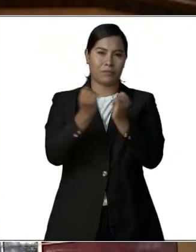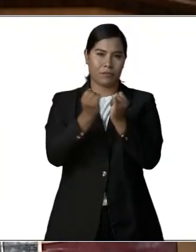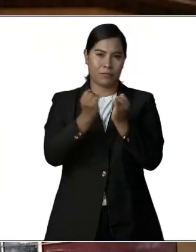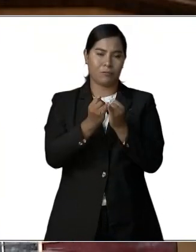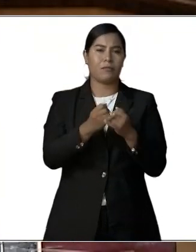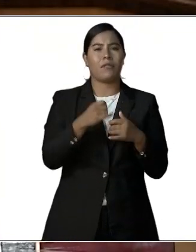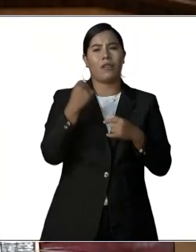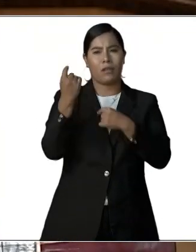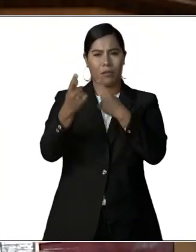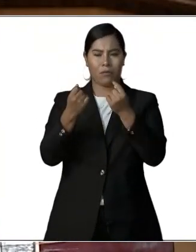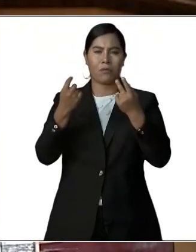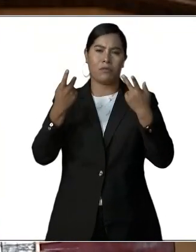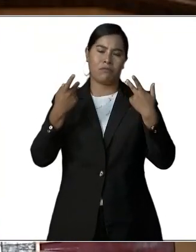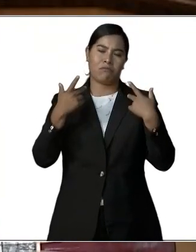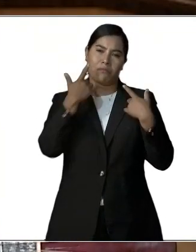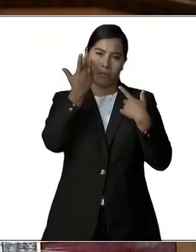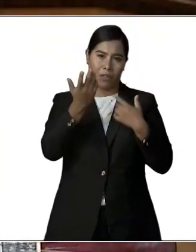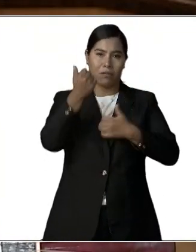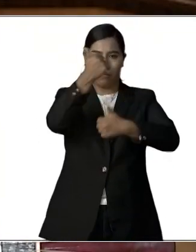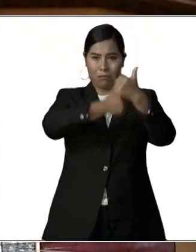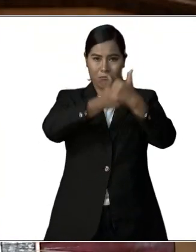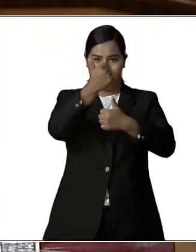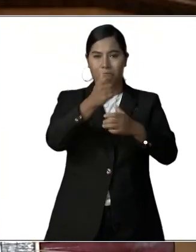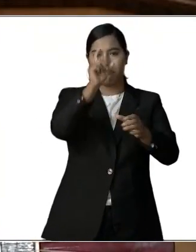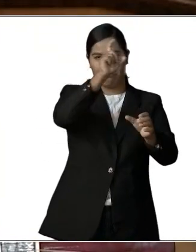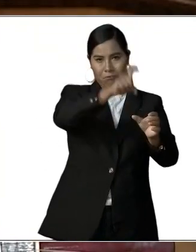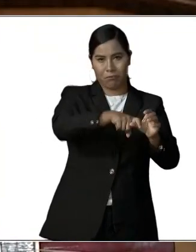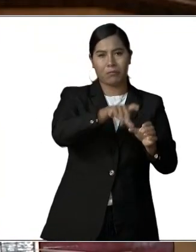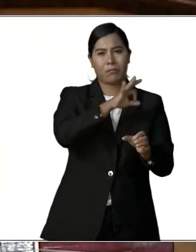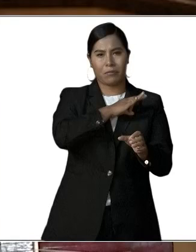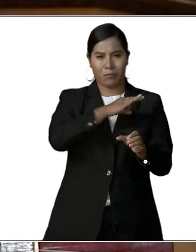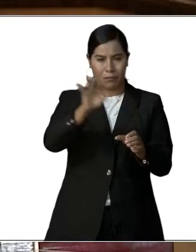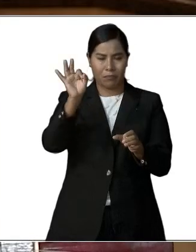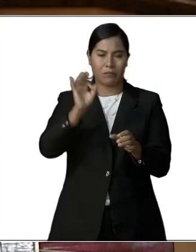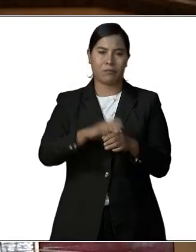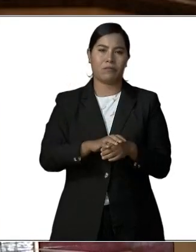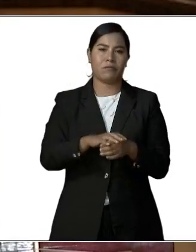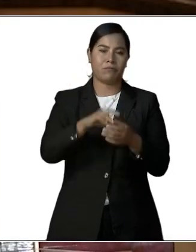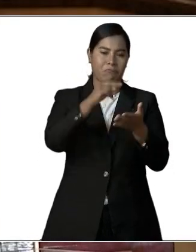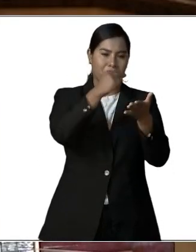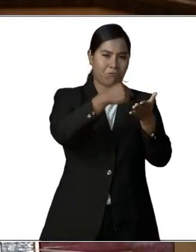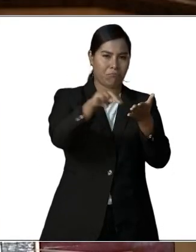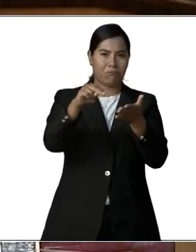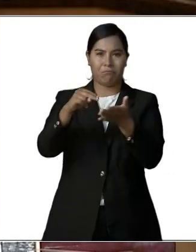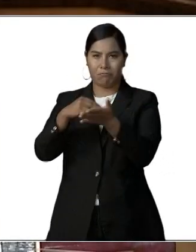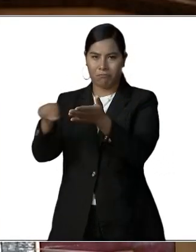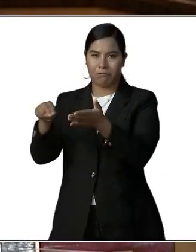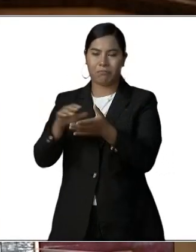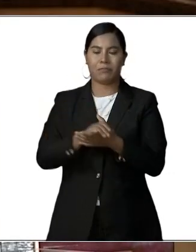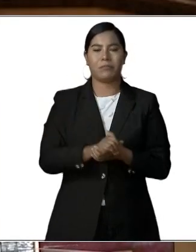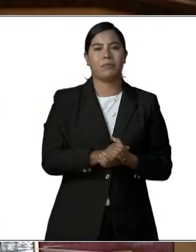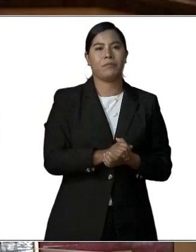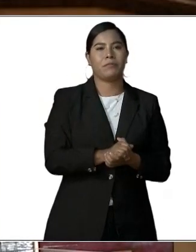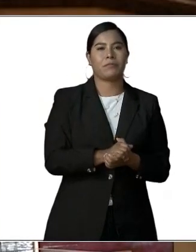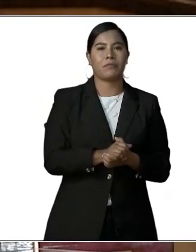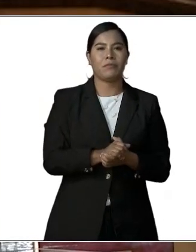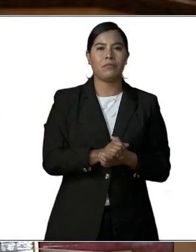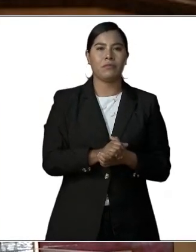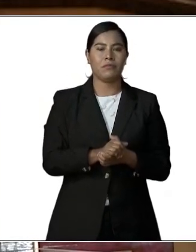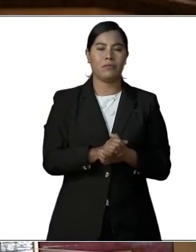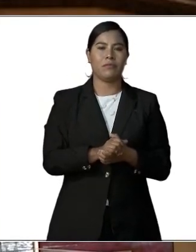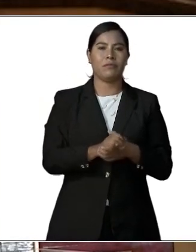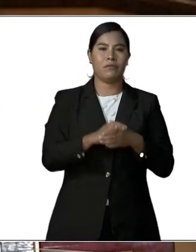estar inscribiendo. Ahí, pues, a reserva de lo que tú nos platiques, que esperemos que alguna de nuestras dos rondallas